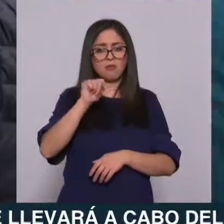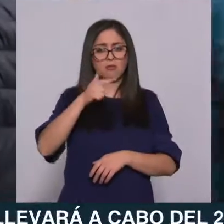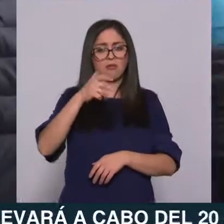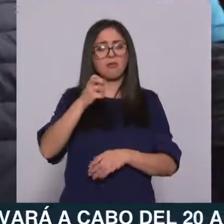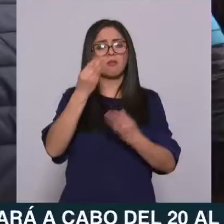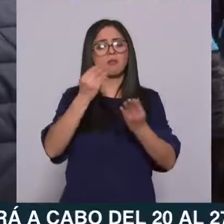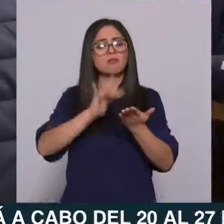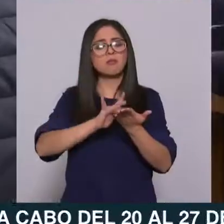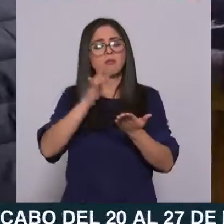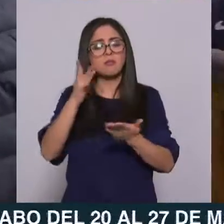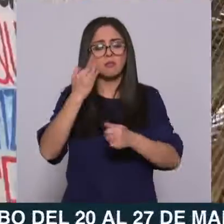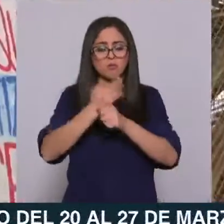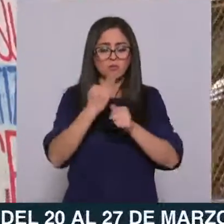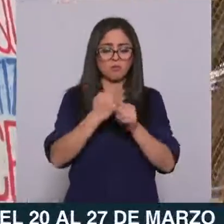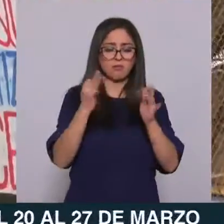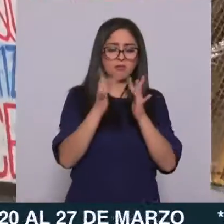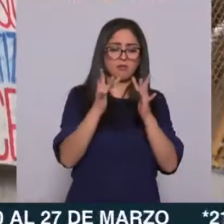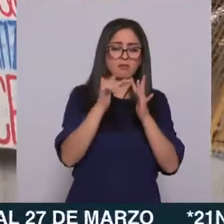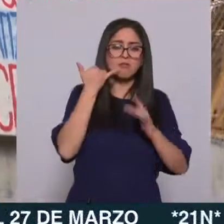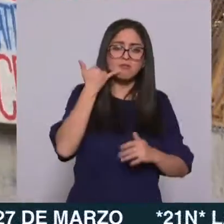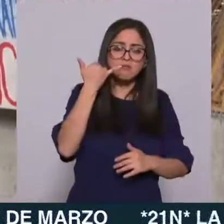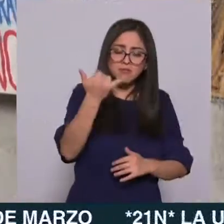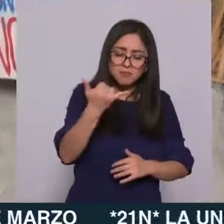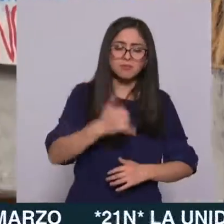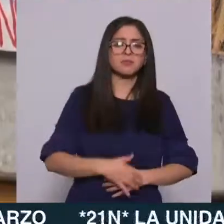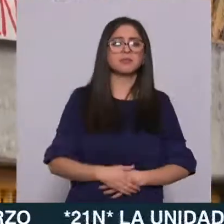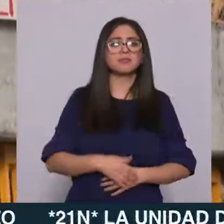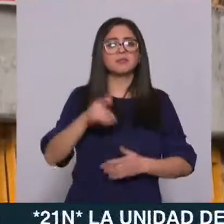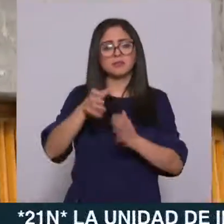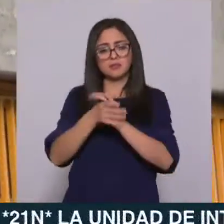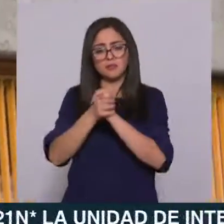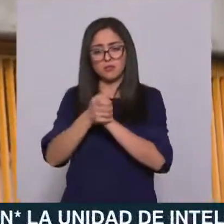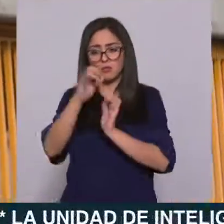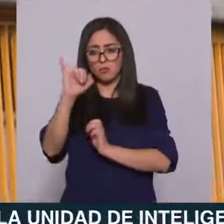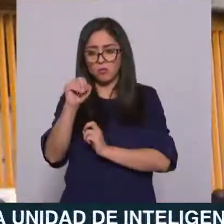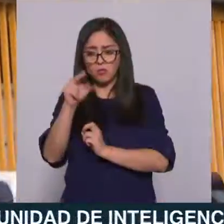esta noche. A usted, Juania, y un saludo a Feli también. Gracias, doctor. Buenas noches.